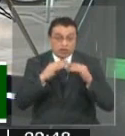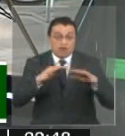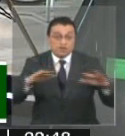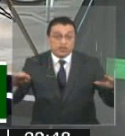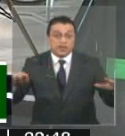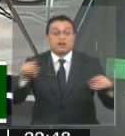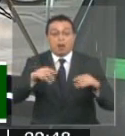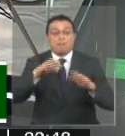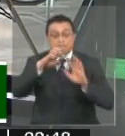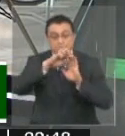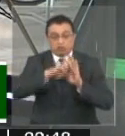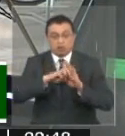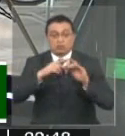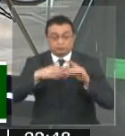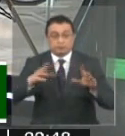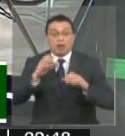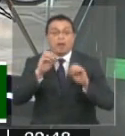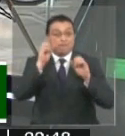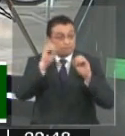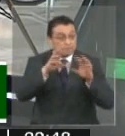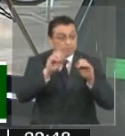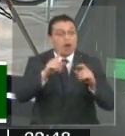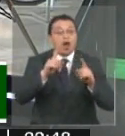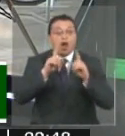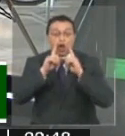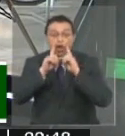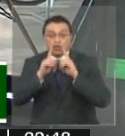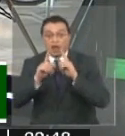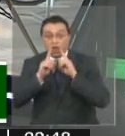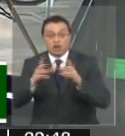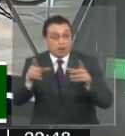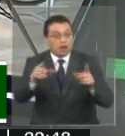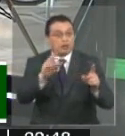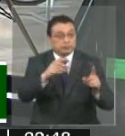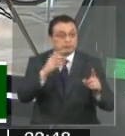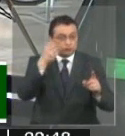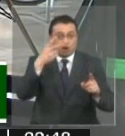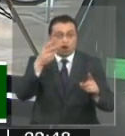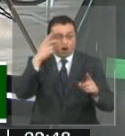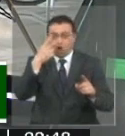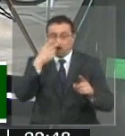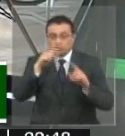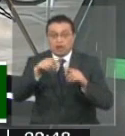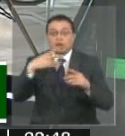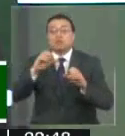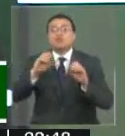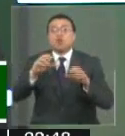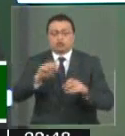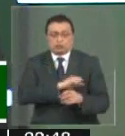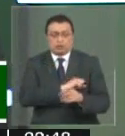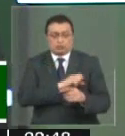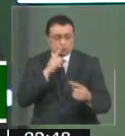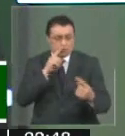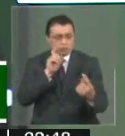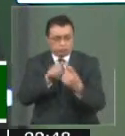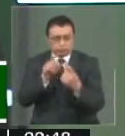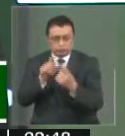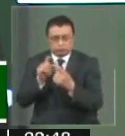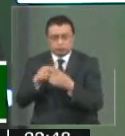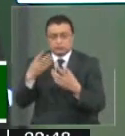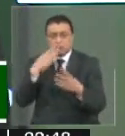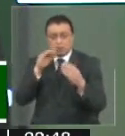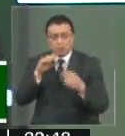proyecto, permitir a asociaciones hoteleras también de conocer el proyecto. Ya hablé con muchísimas personas acá en Santiago, en diferentes